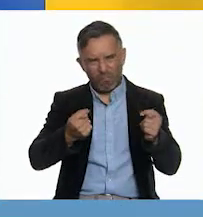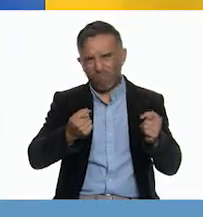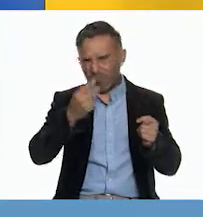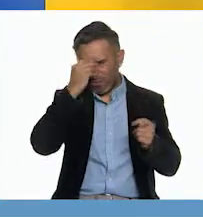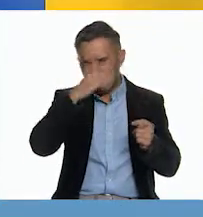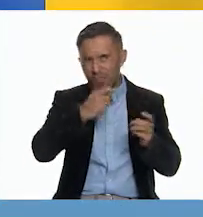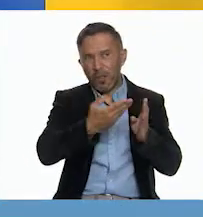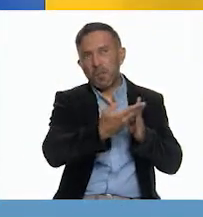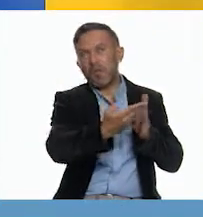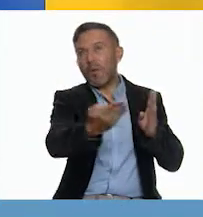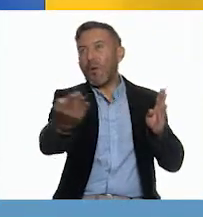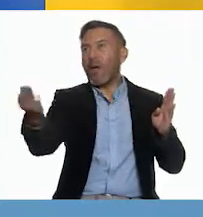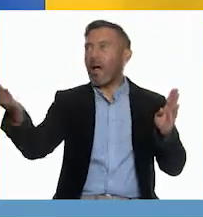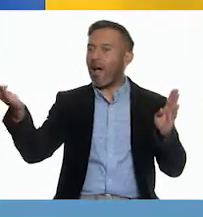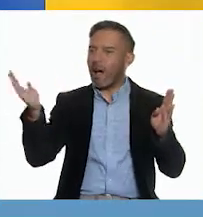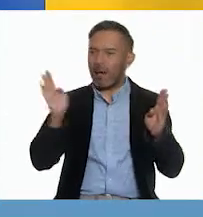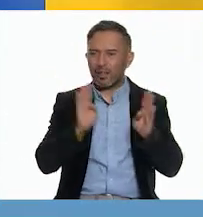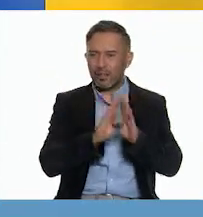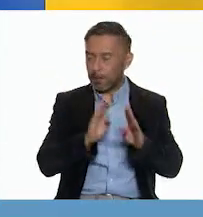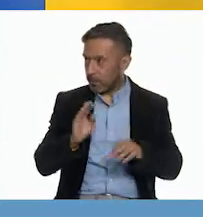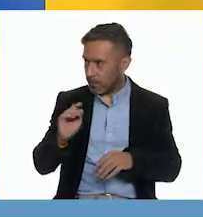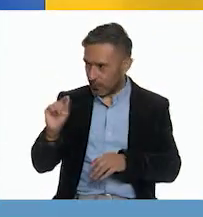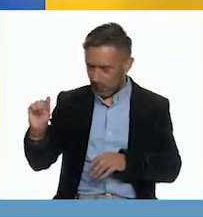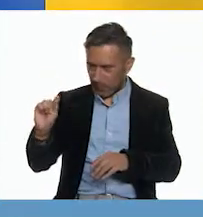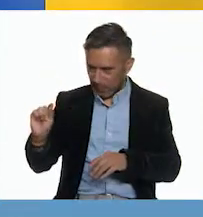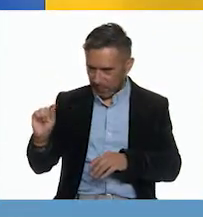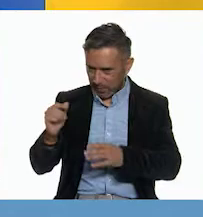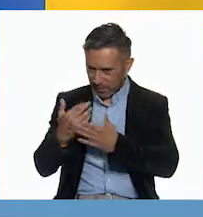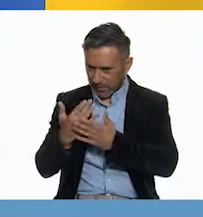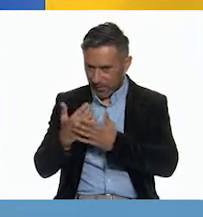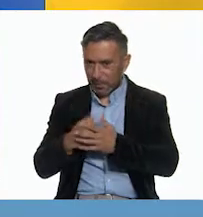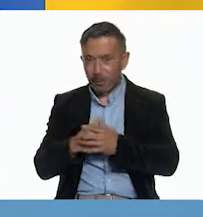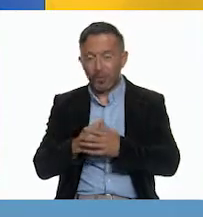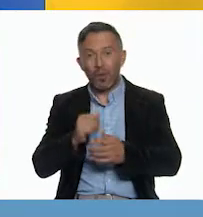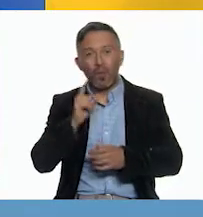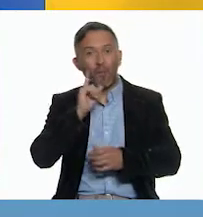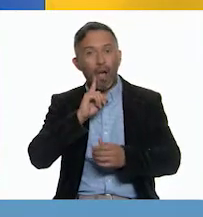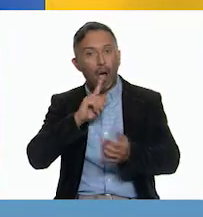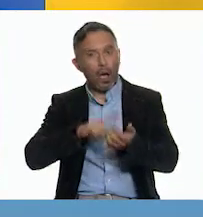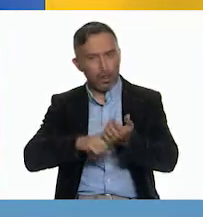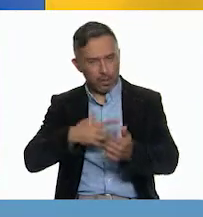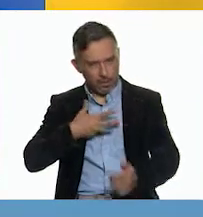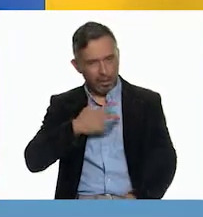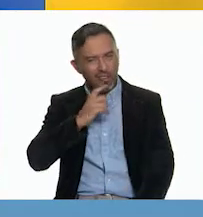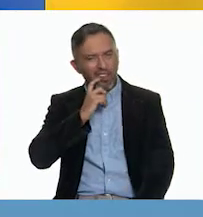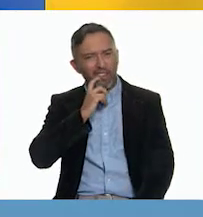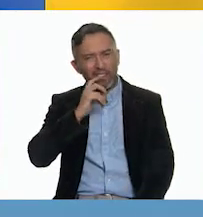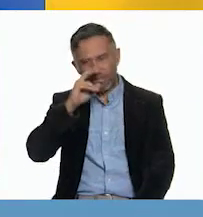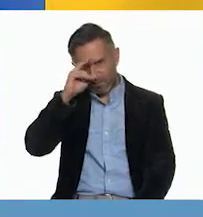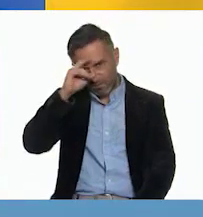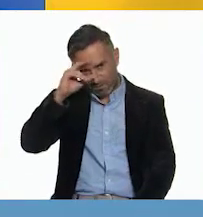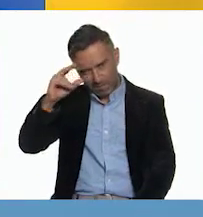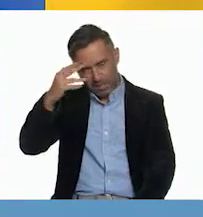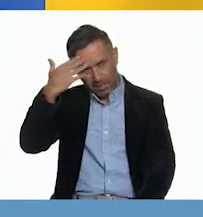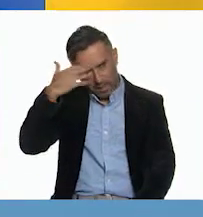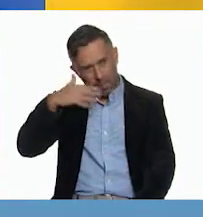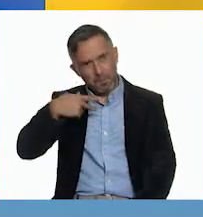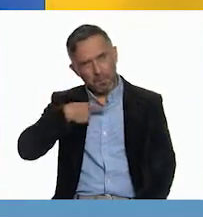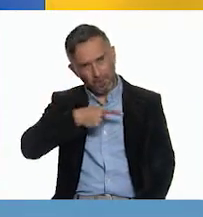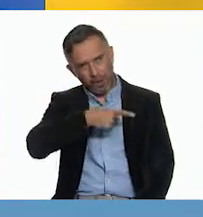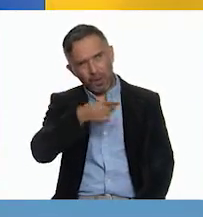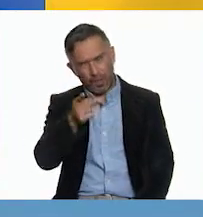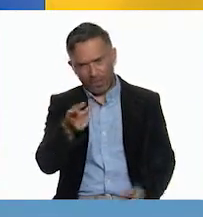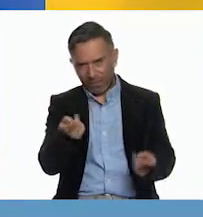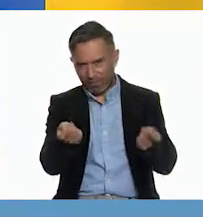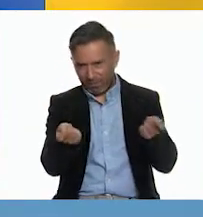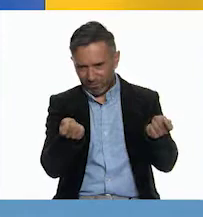Vamos por partes, ¿sí? Esta señora también era astuta. Sabía cómo manipular a las personas